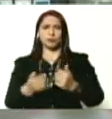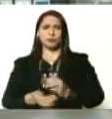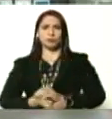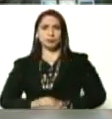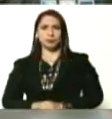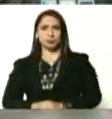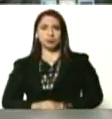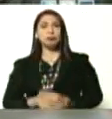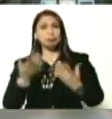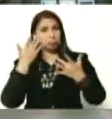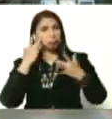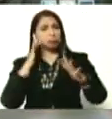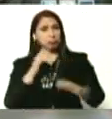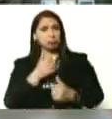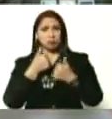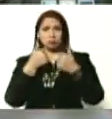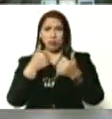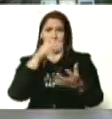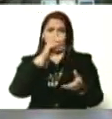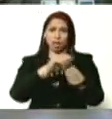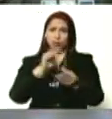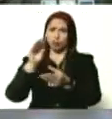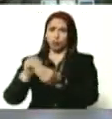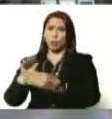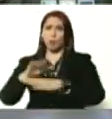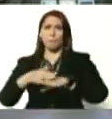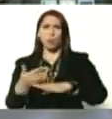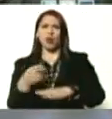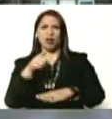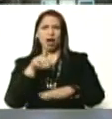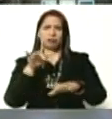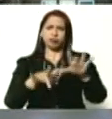Me parece bien el resumen porque está telegrafiado.